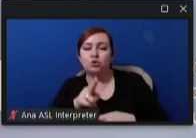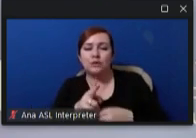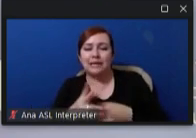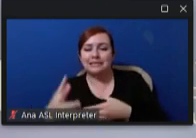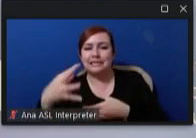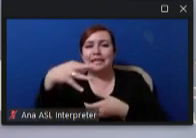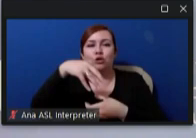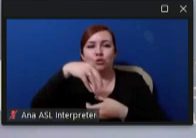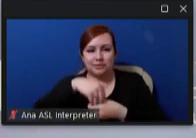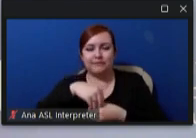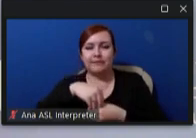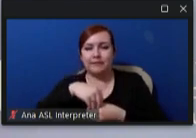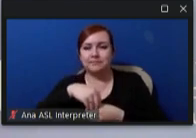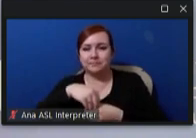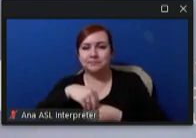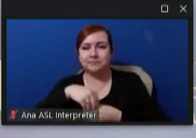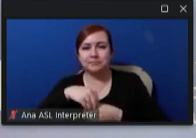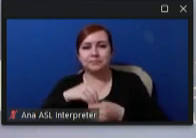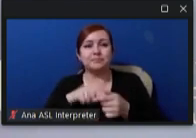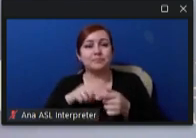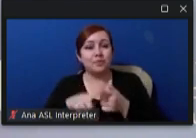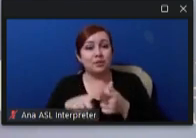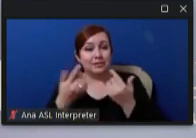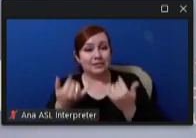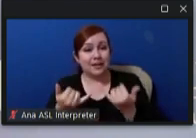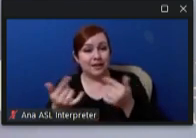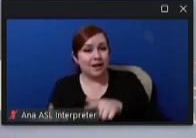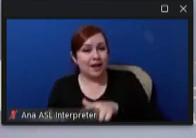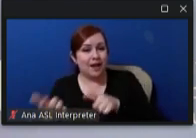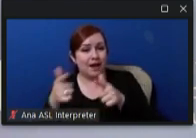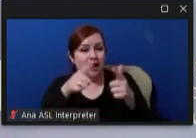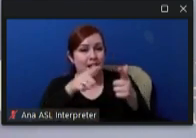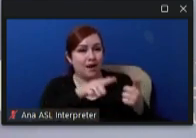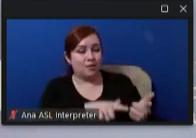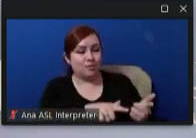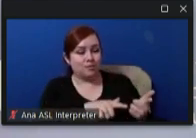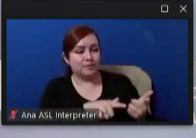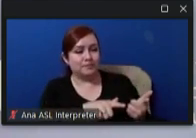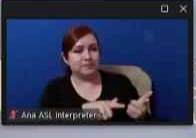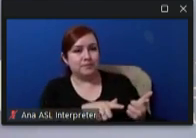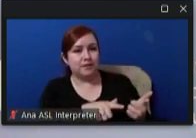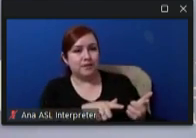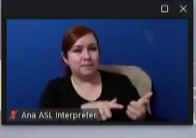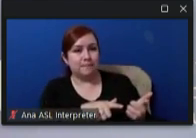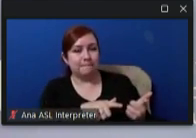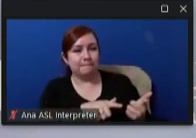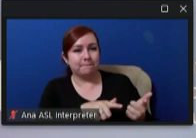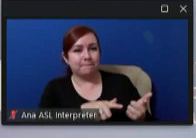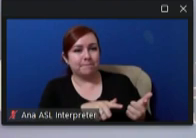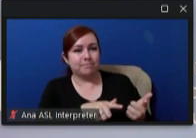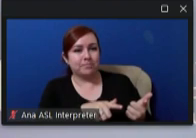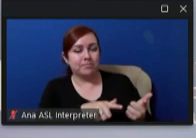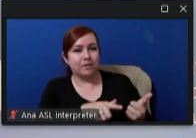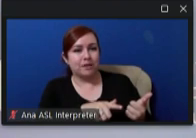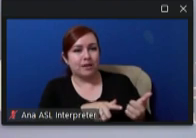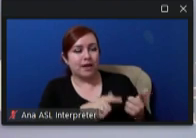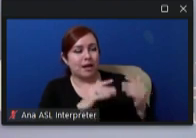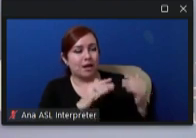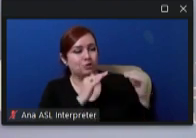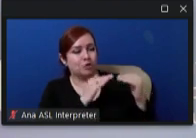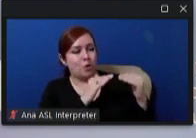este tema. Entonces, le voy a pasar ahora la palabra a, a los compañeros